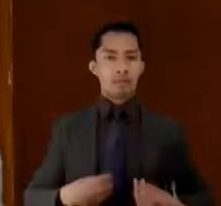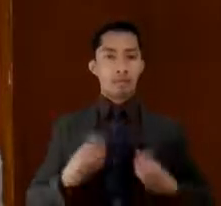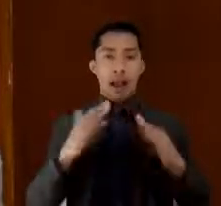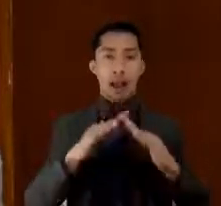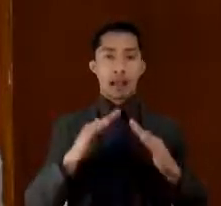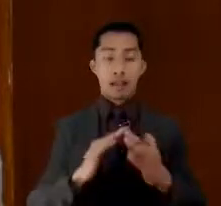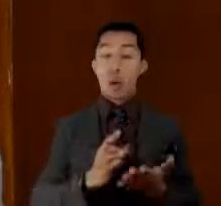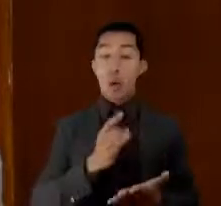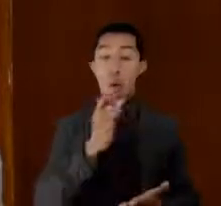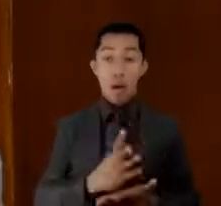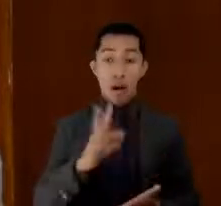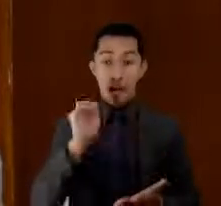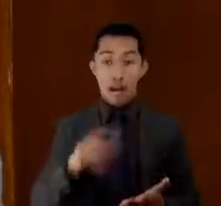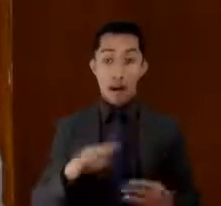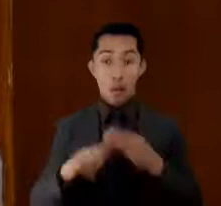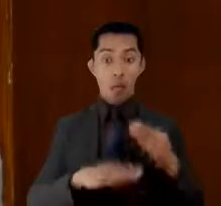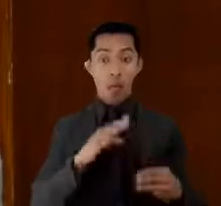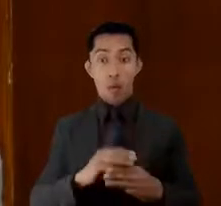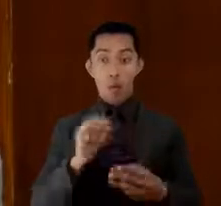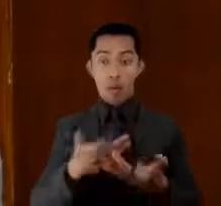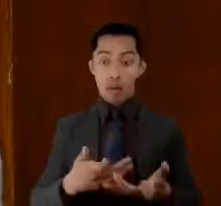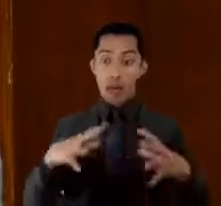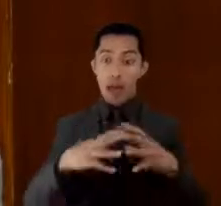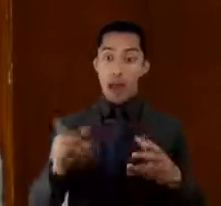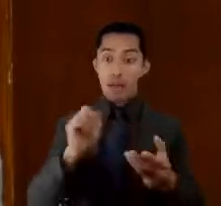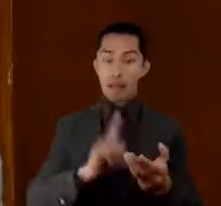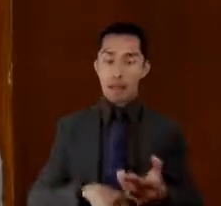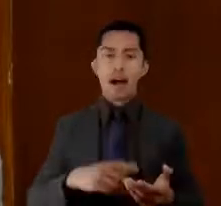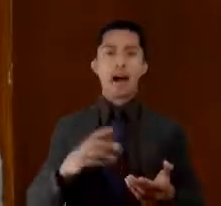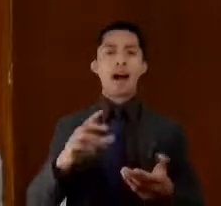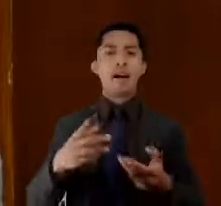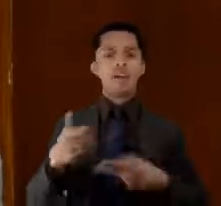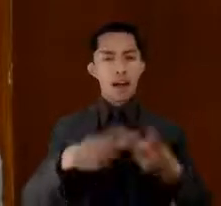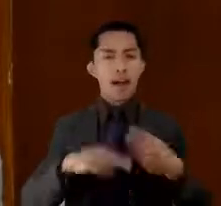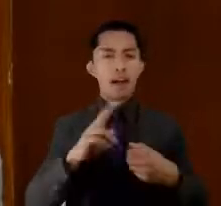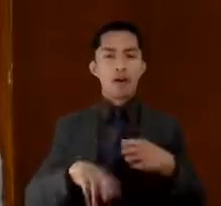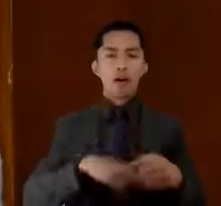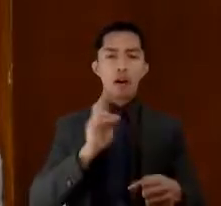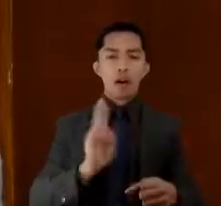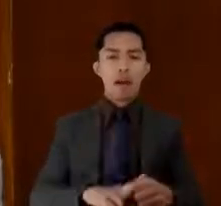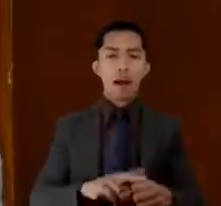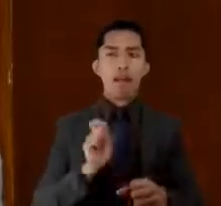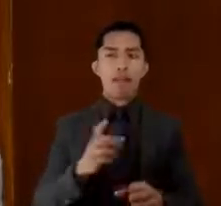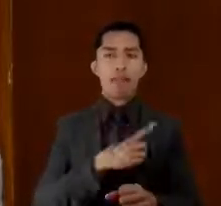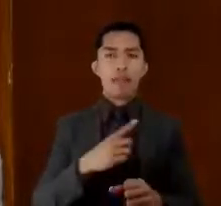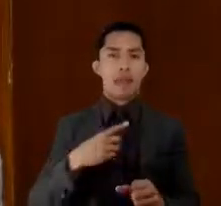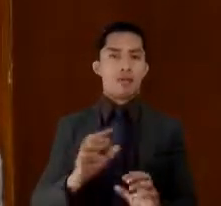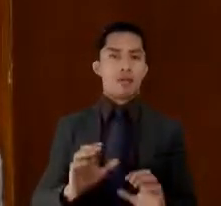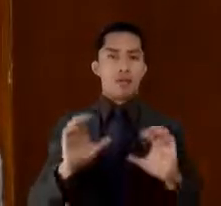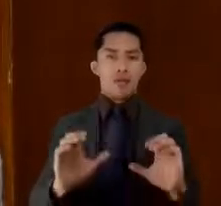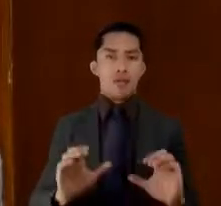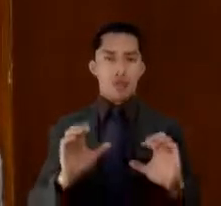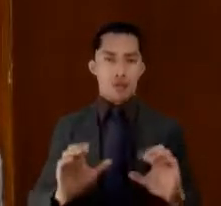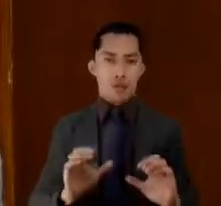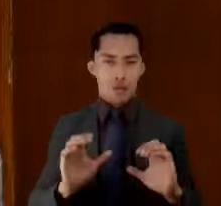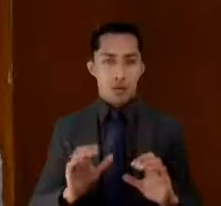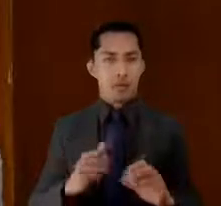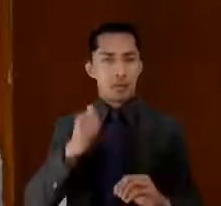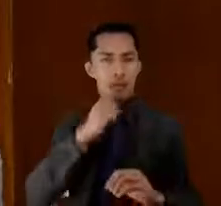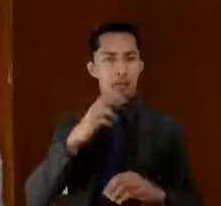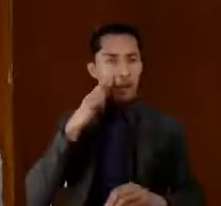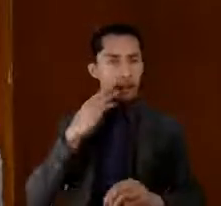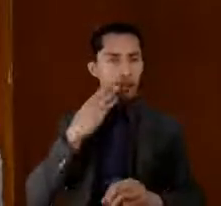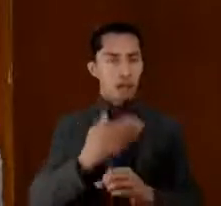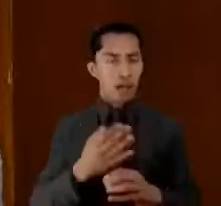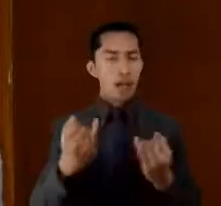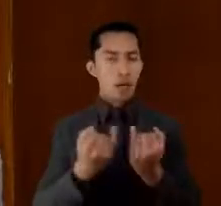único y verdadero hogar, y que los recursos que proceden de ella son finitos, por lo que debemos cuidarlos con responsabilidad y